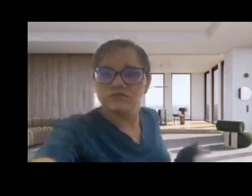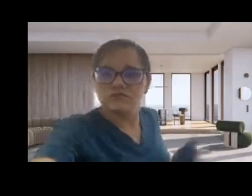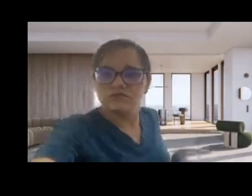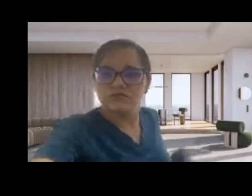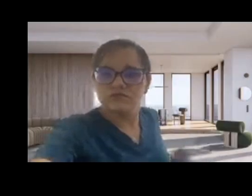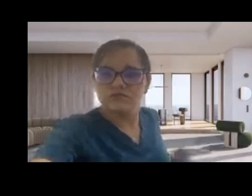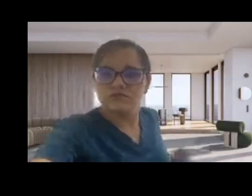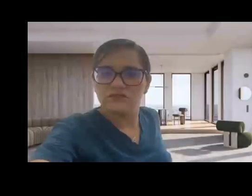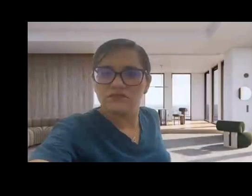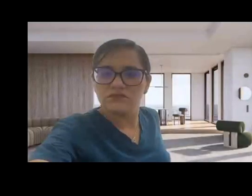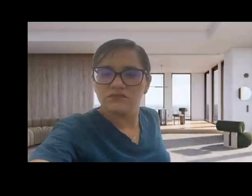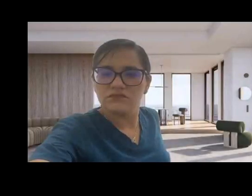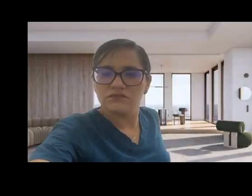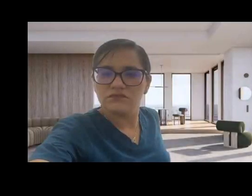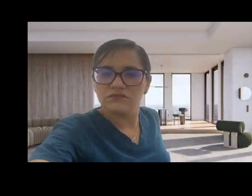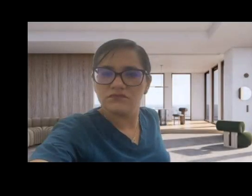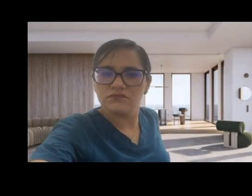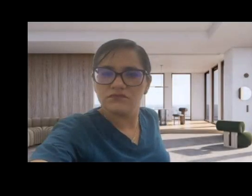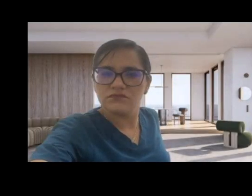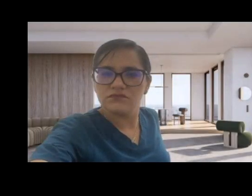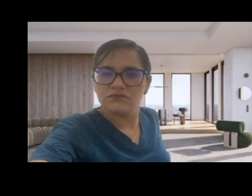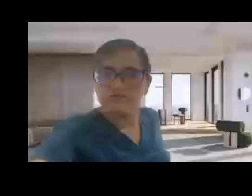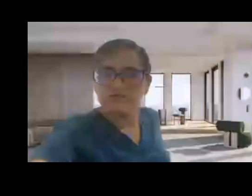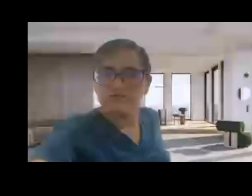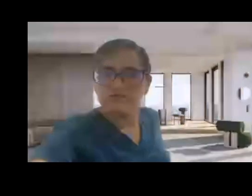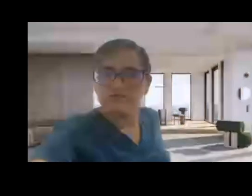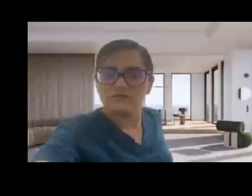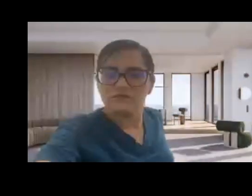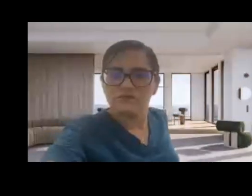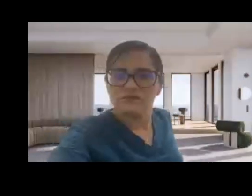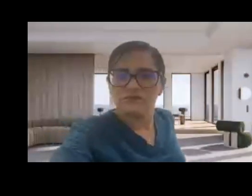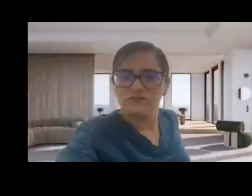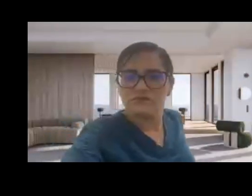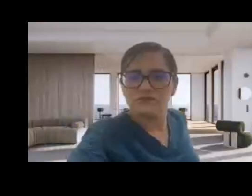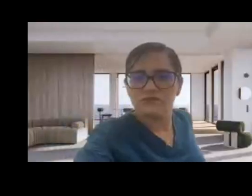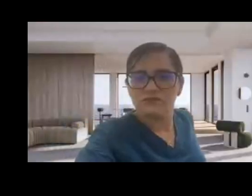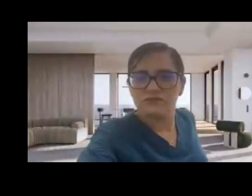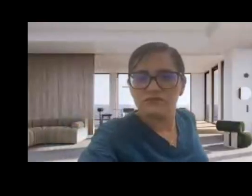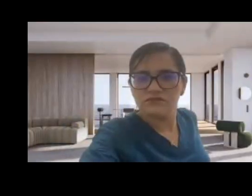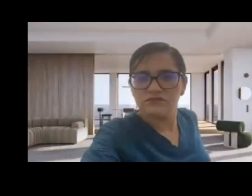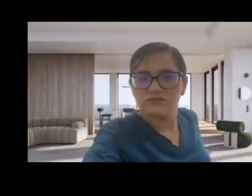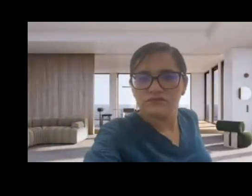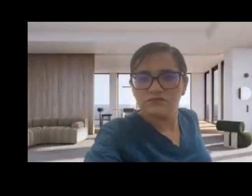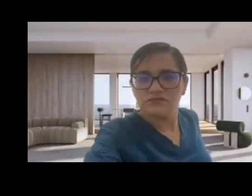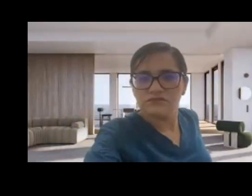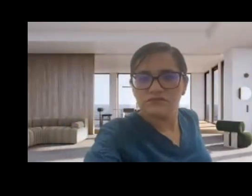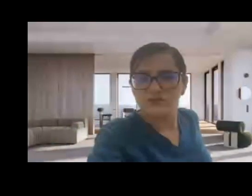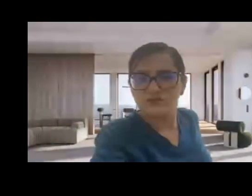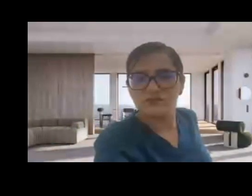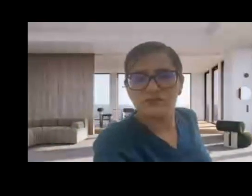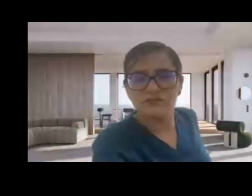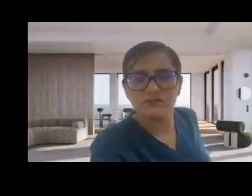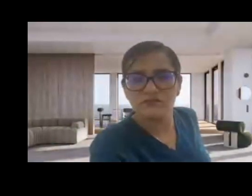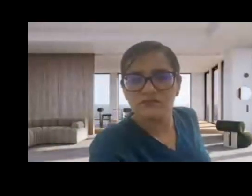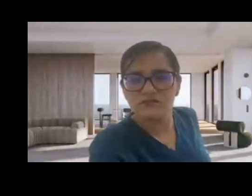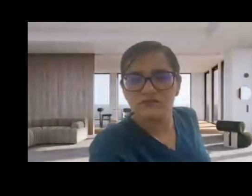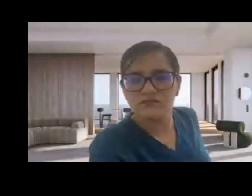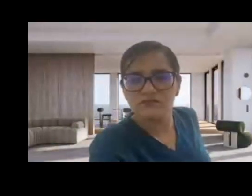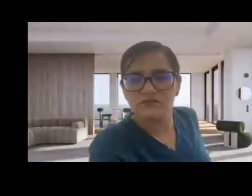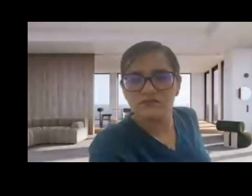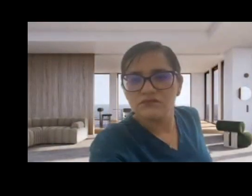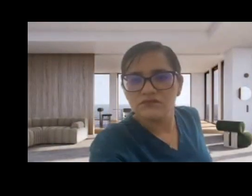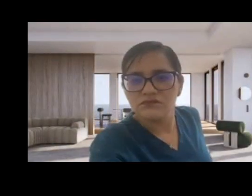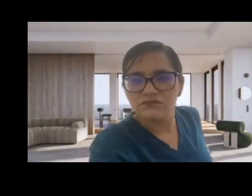sea, pero esta guía, no sé, maestro Jorge, si las tienen actualizadas. Hace